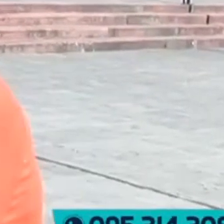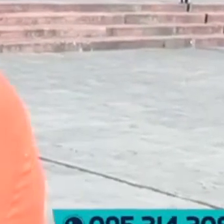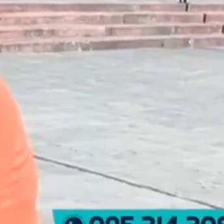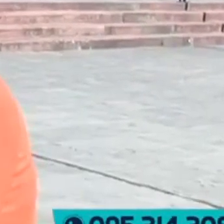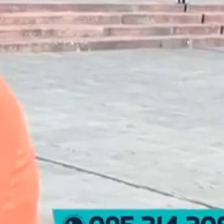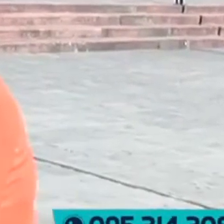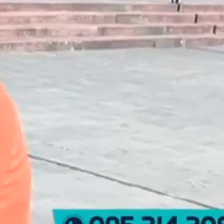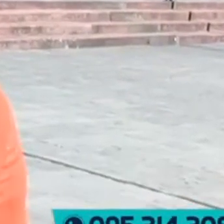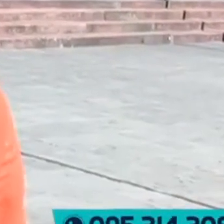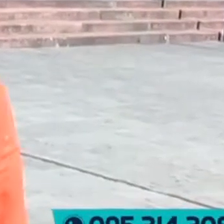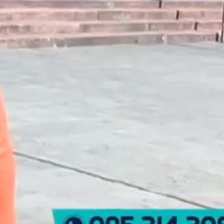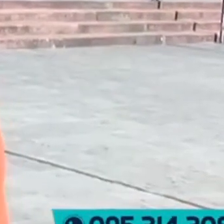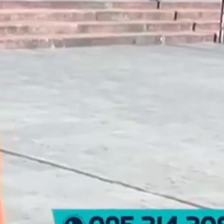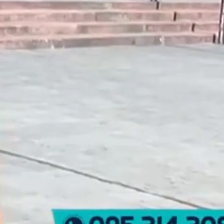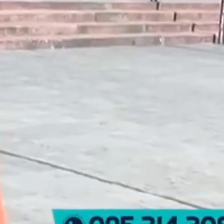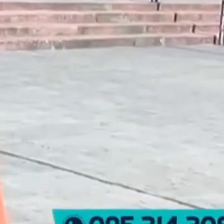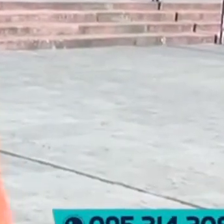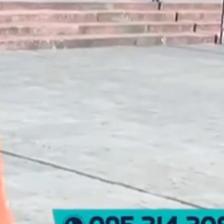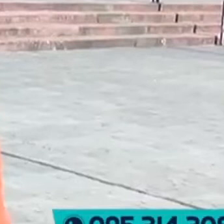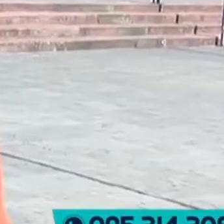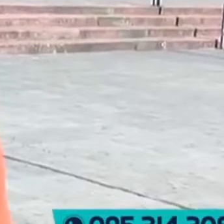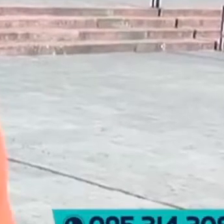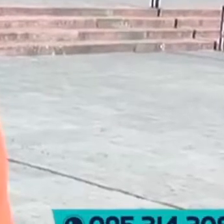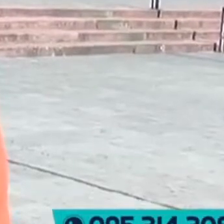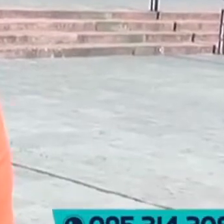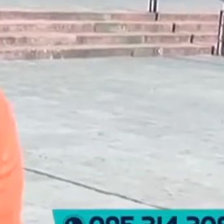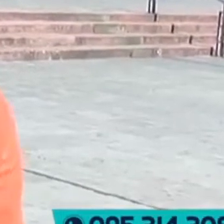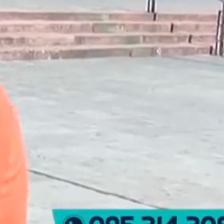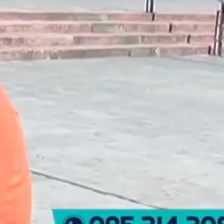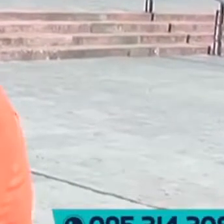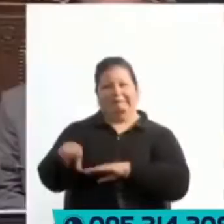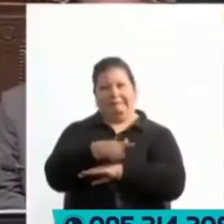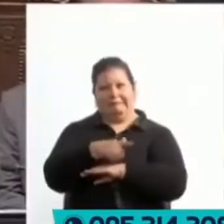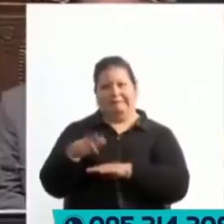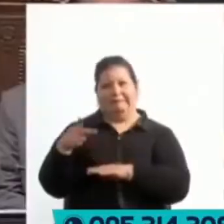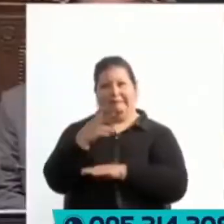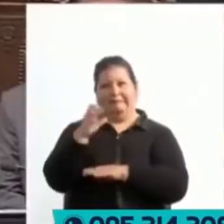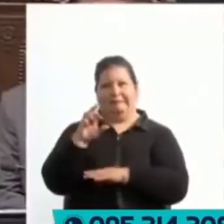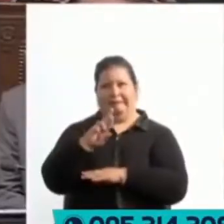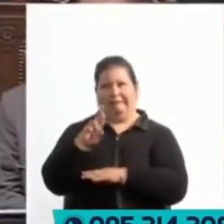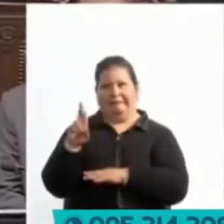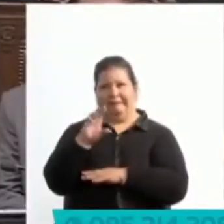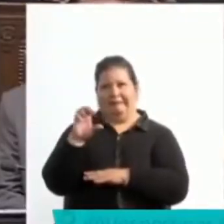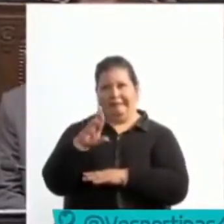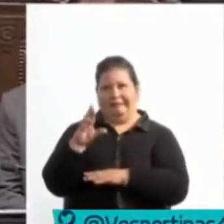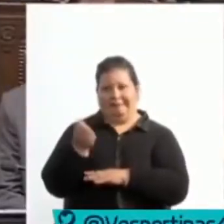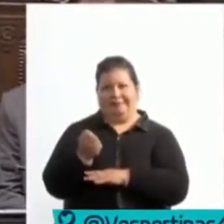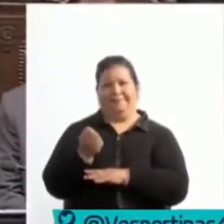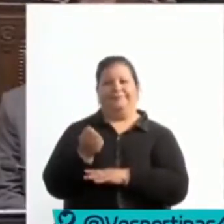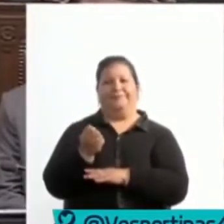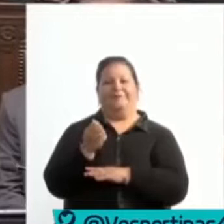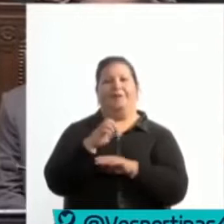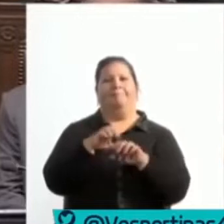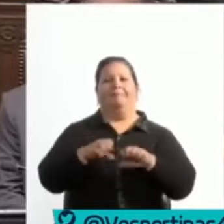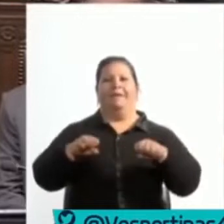además asegurar la presencia de los departamentos del interior en la política y en el Palacio Legislativo, porque casualmente nuestro sistema